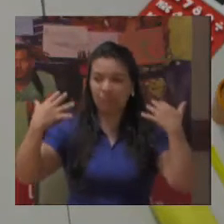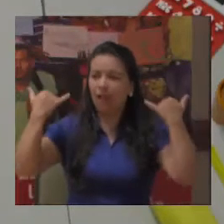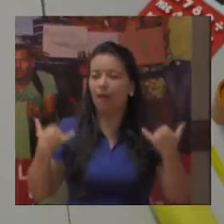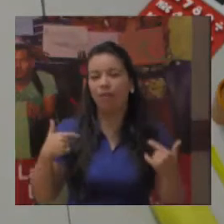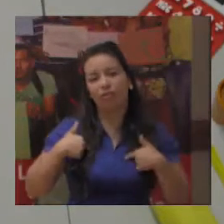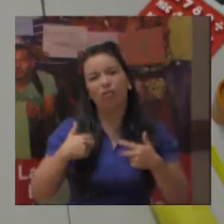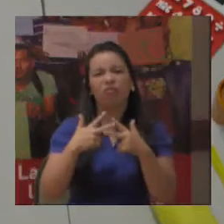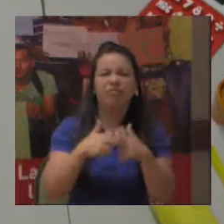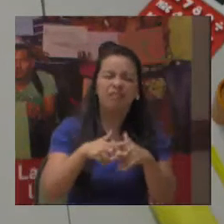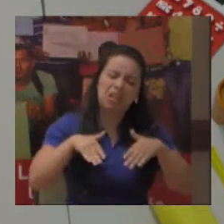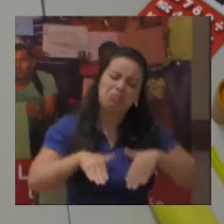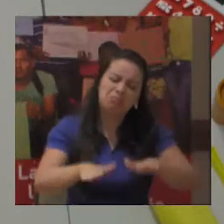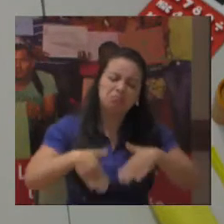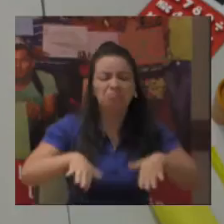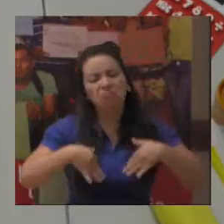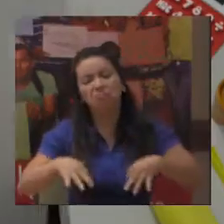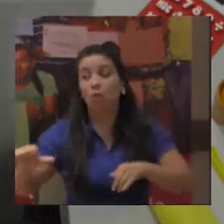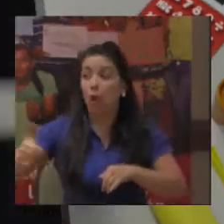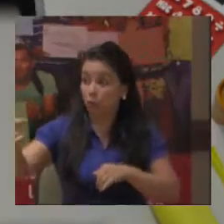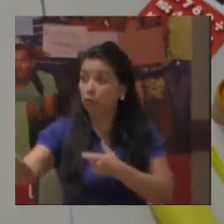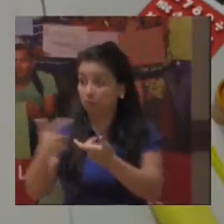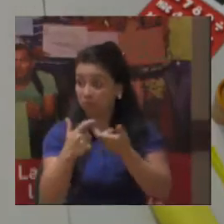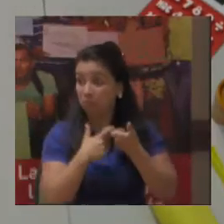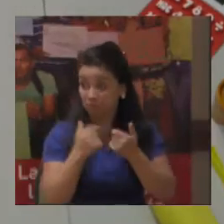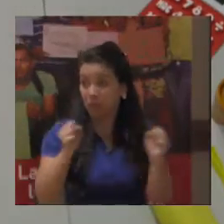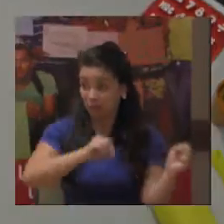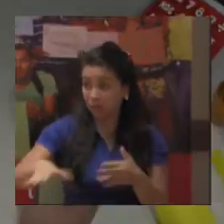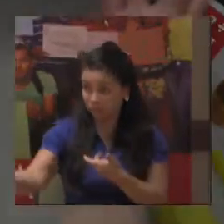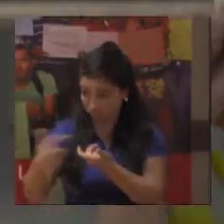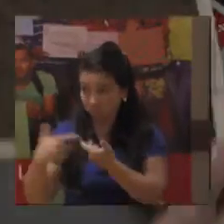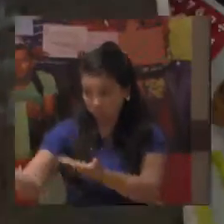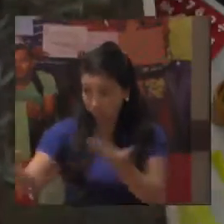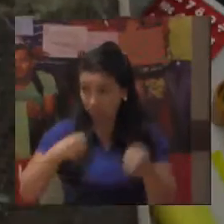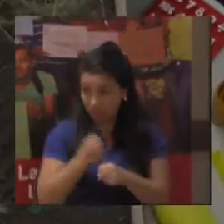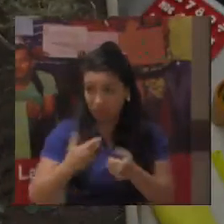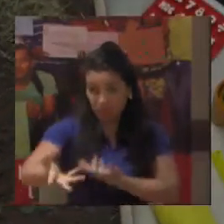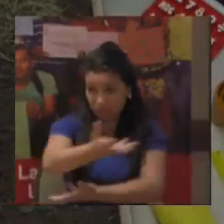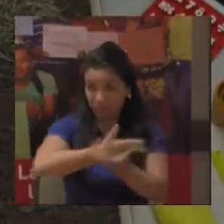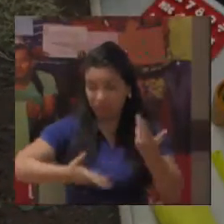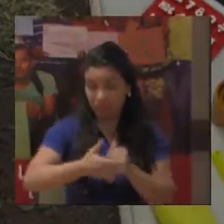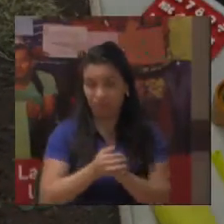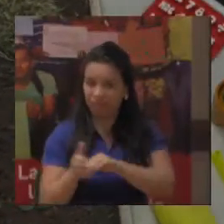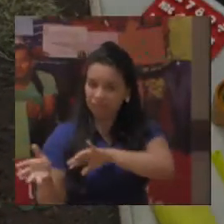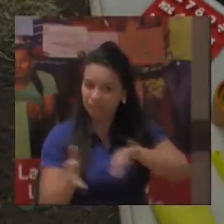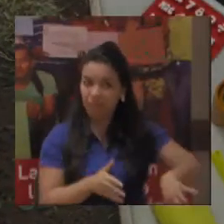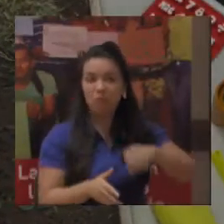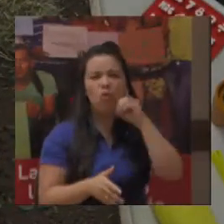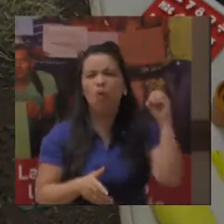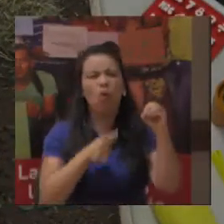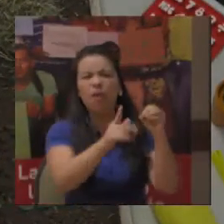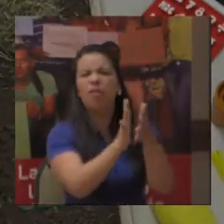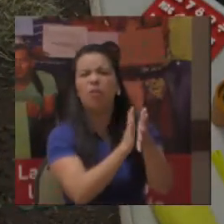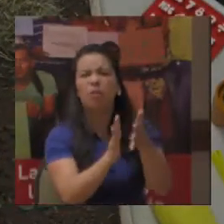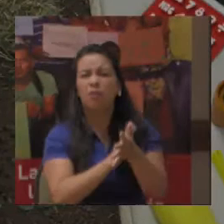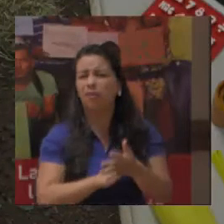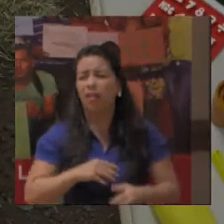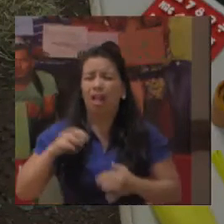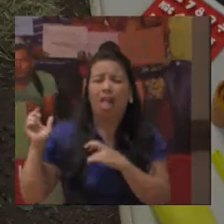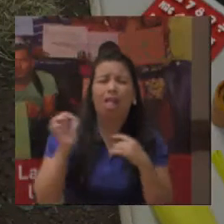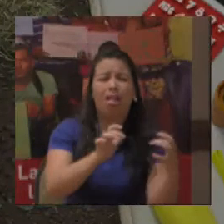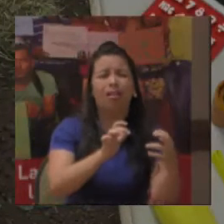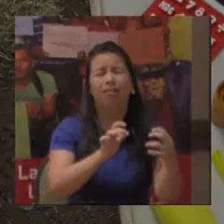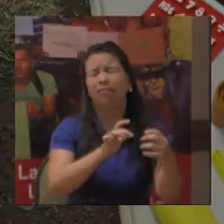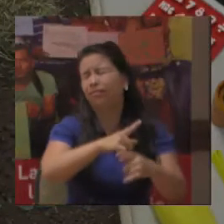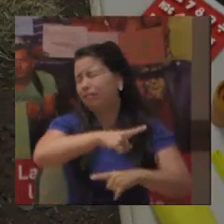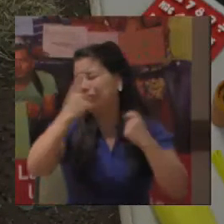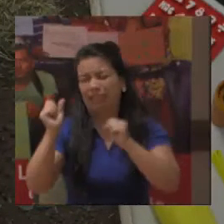un pequeño taller de costura y empleo a otros excombatientes que se reintegraron. Fernando es un hombre chao pa'lante, que se cansó de la guerra y se